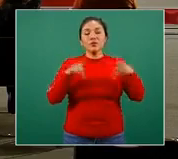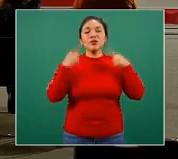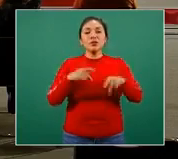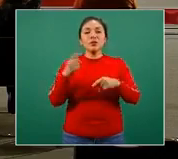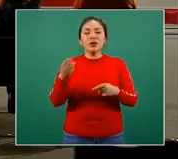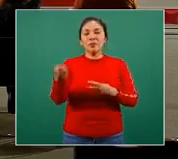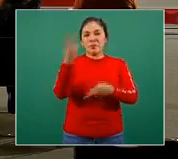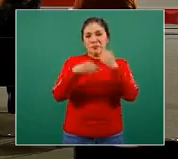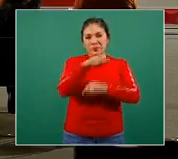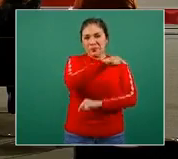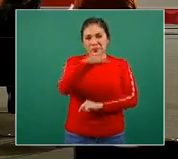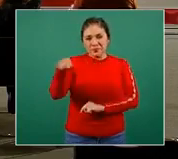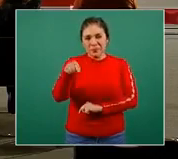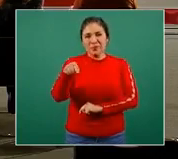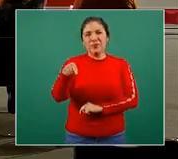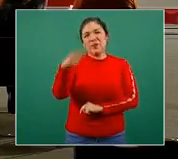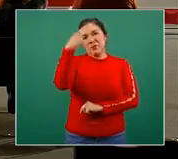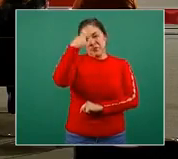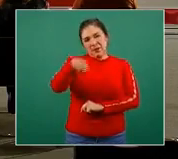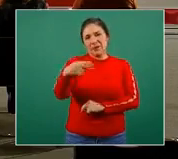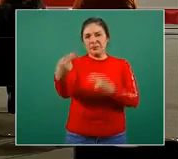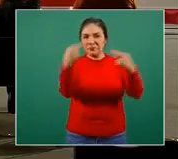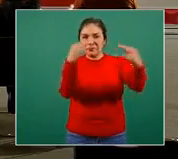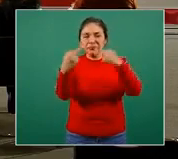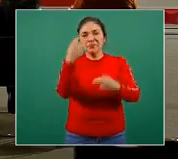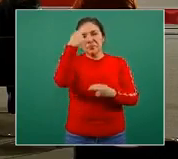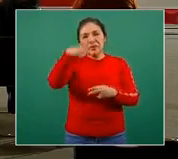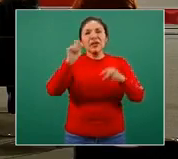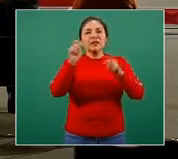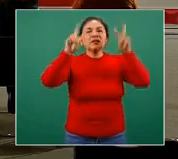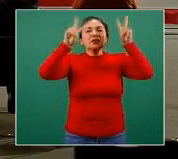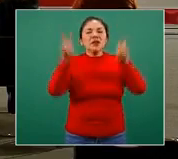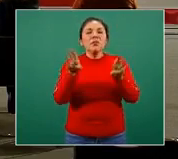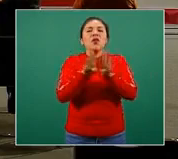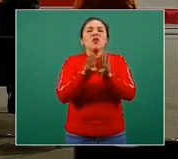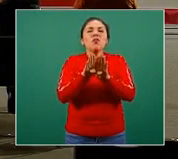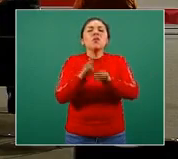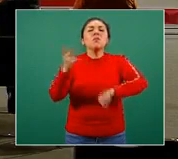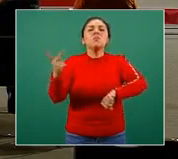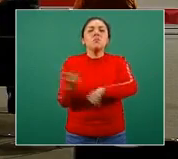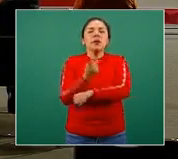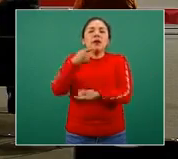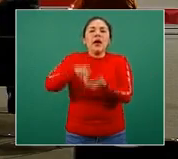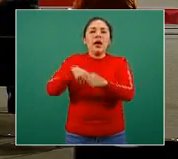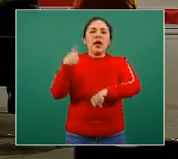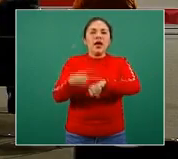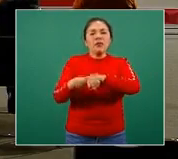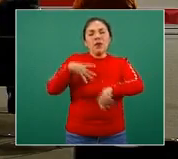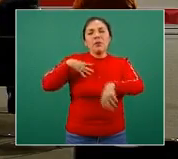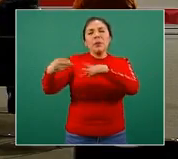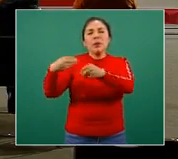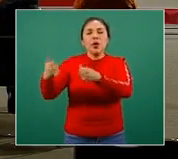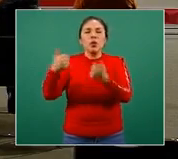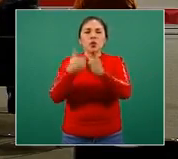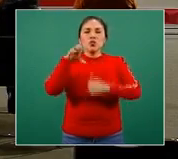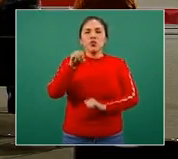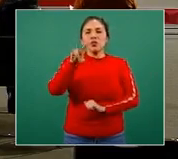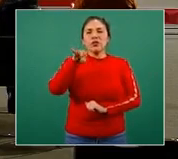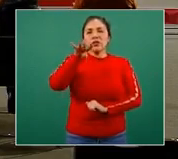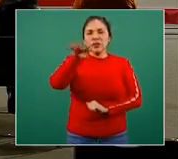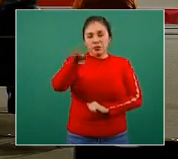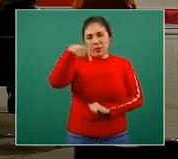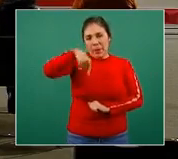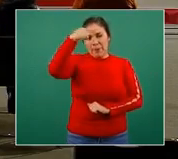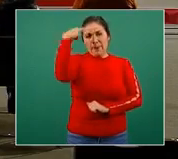nos acompañan en esta transmisión en relación a la situación que guarda la epidemia de COVID-19